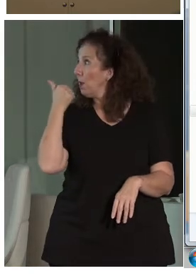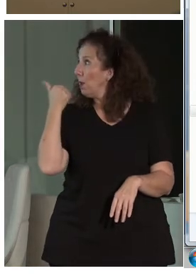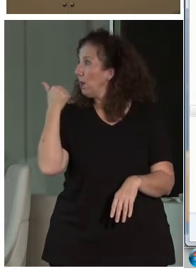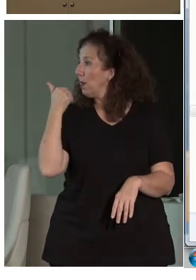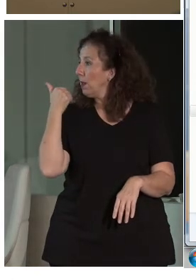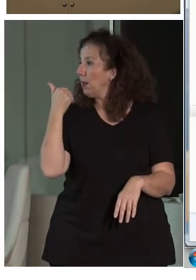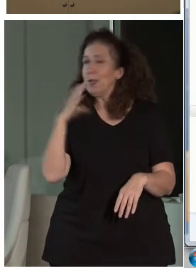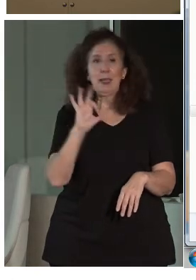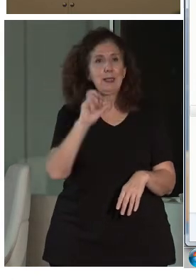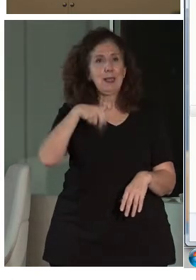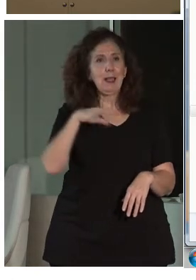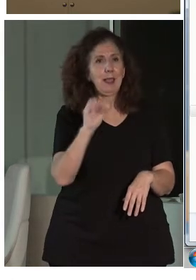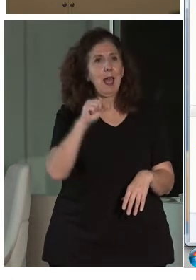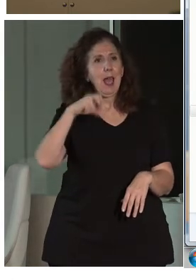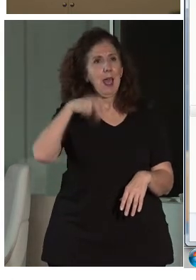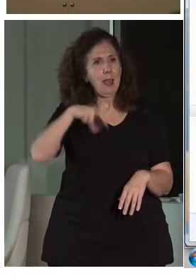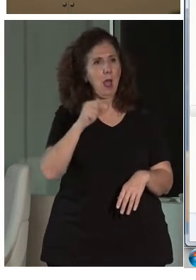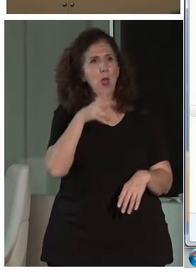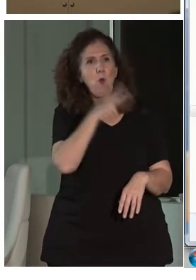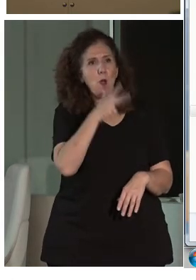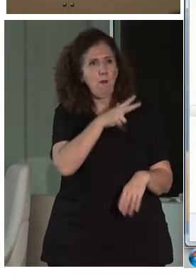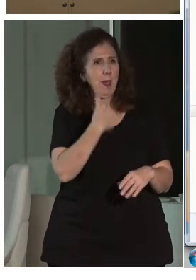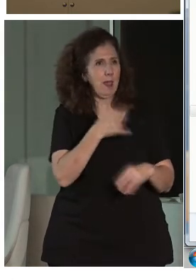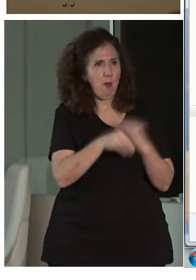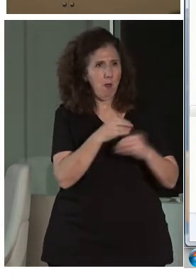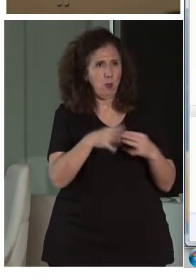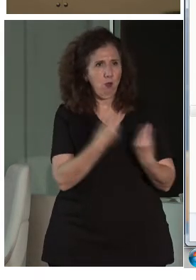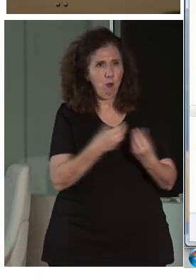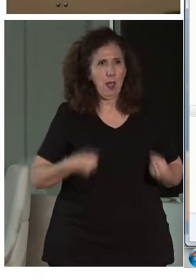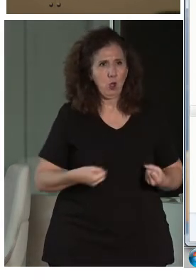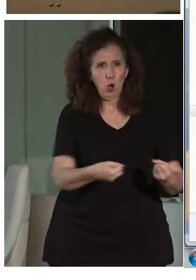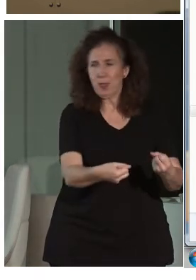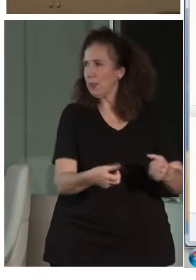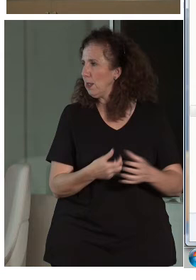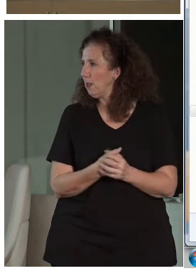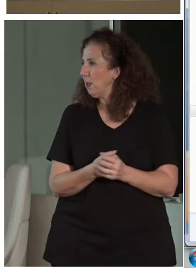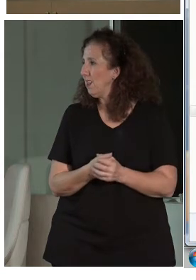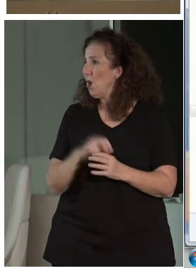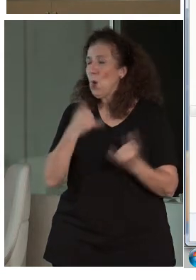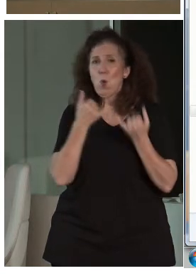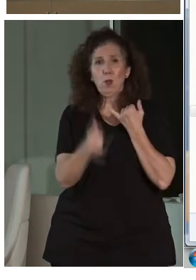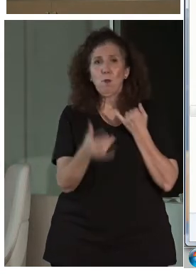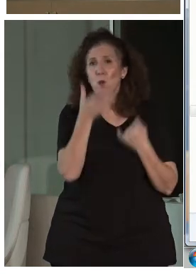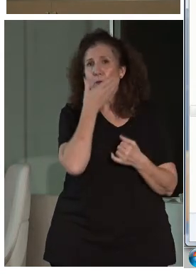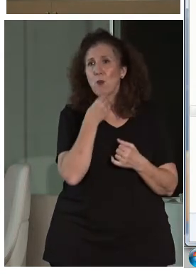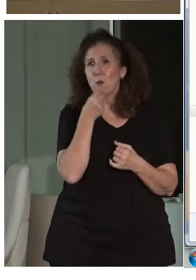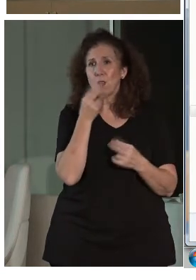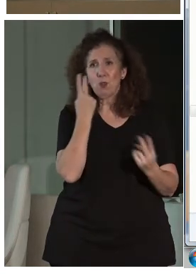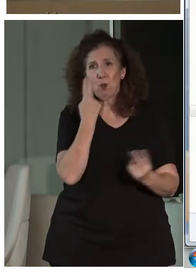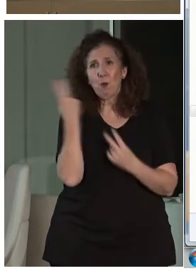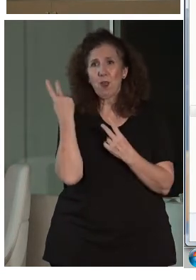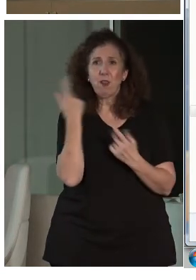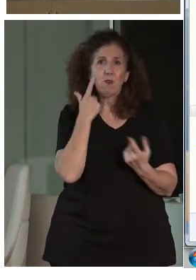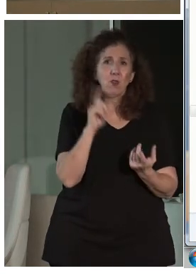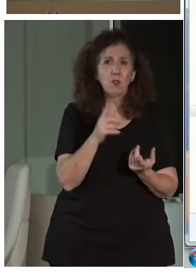Santa Ana, en Huelva, como han marcado ya los senderos con Llorente. Yo creo que está muy bien. El otro es muy bonito, se va a ver así, ¿lo pongo o